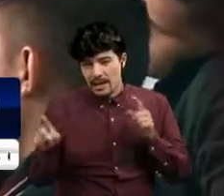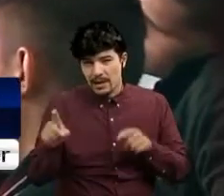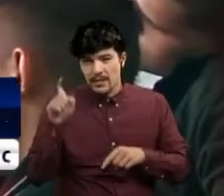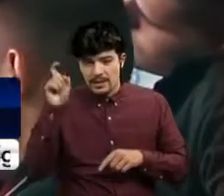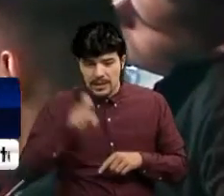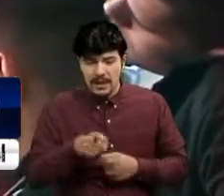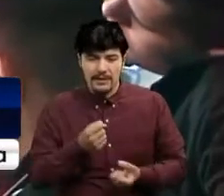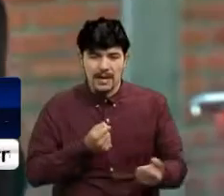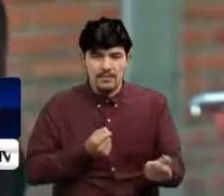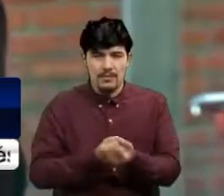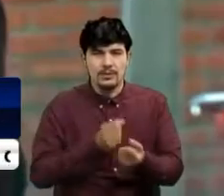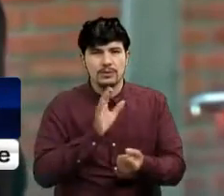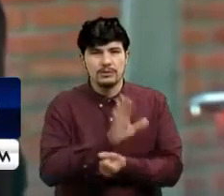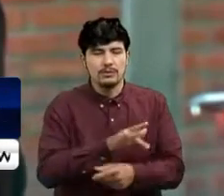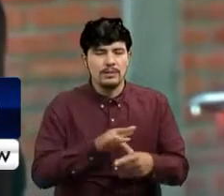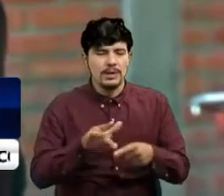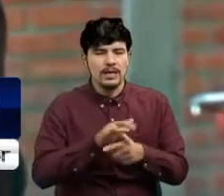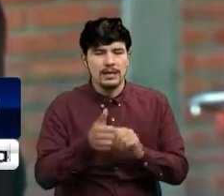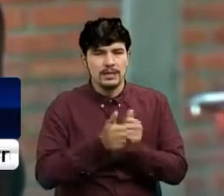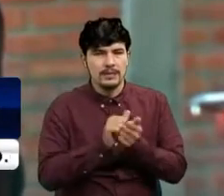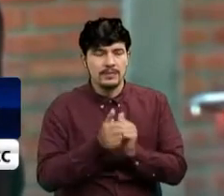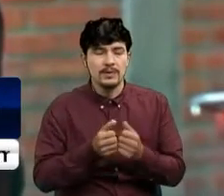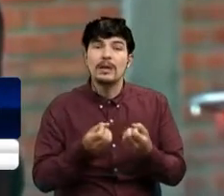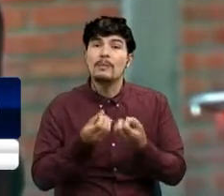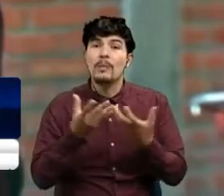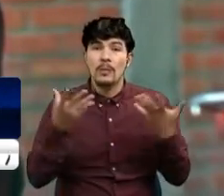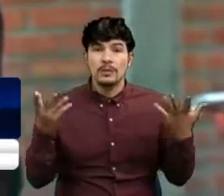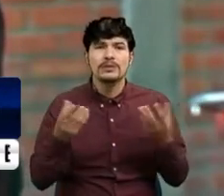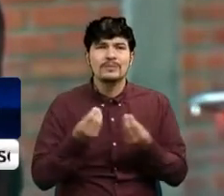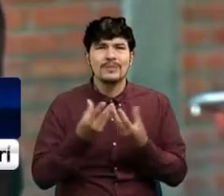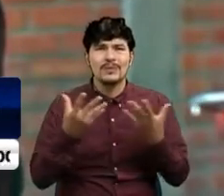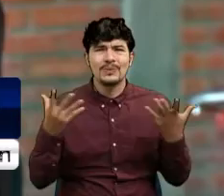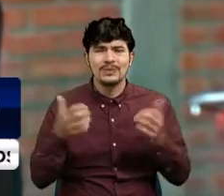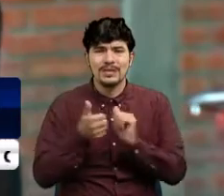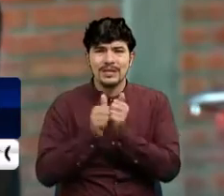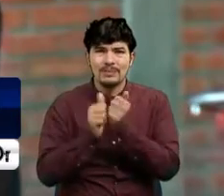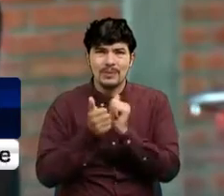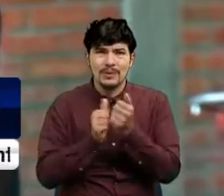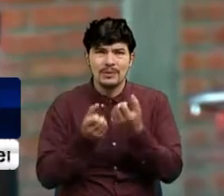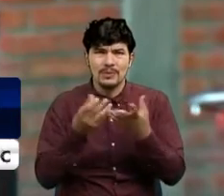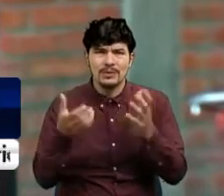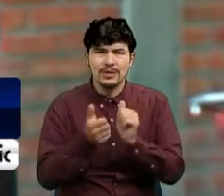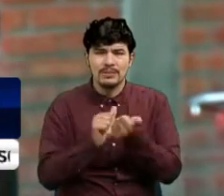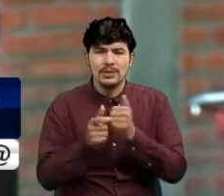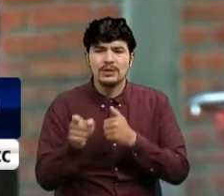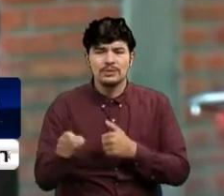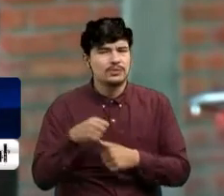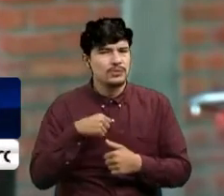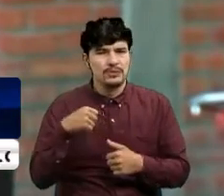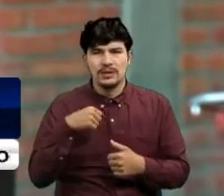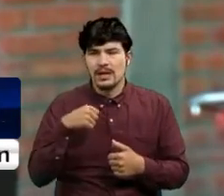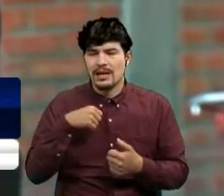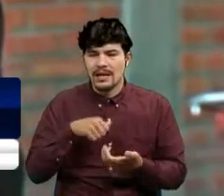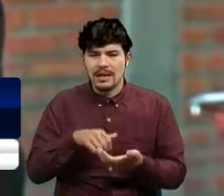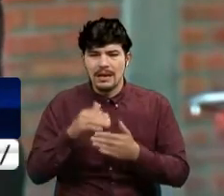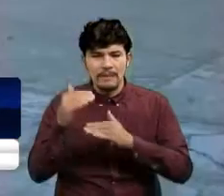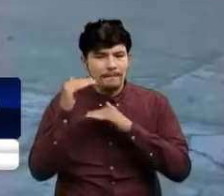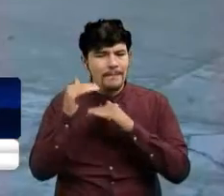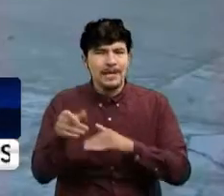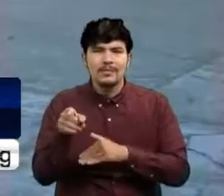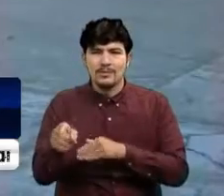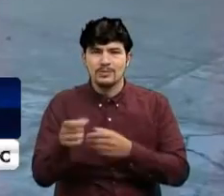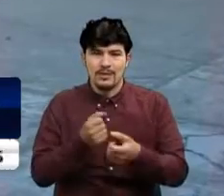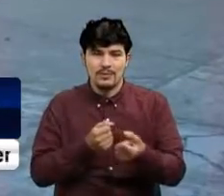dar un apoyo en cuanto a la implementación hay mucho de muchos deportes que no tienen el mínimo de esa